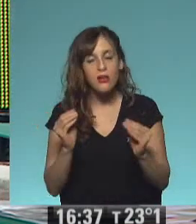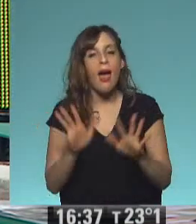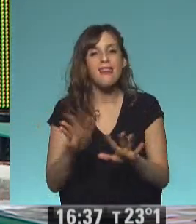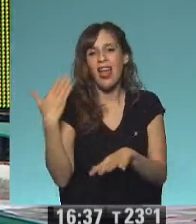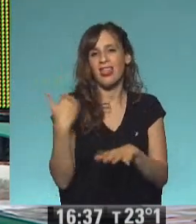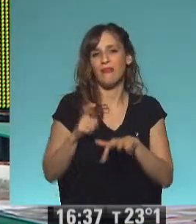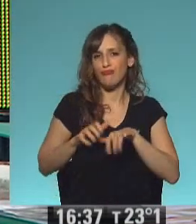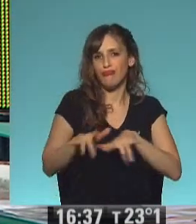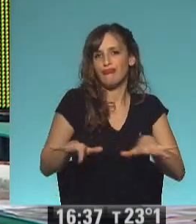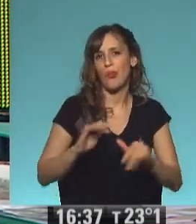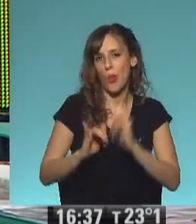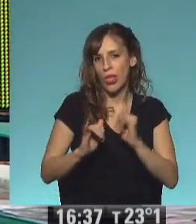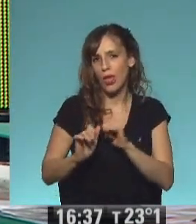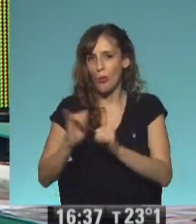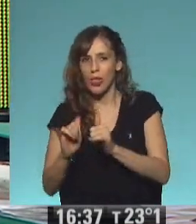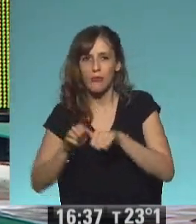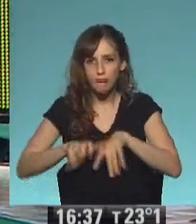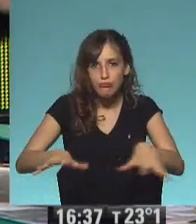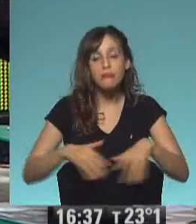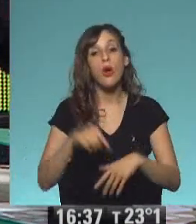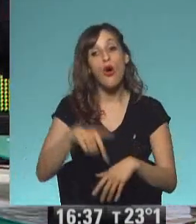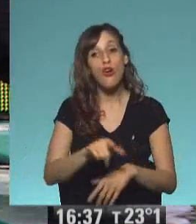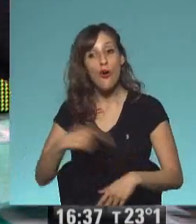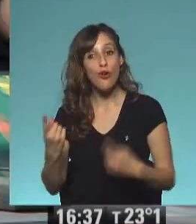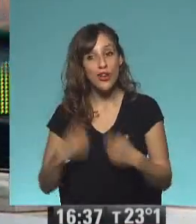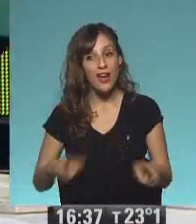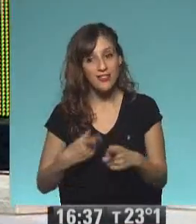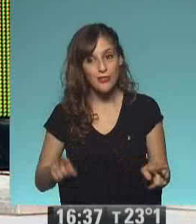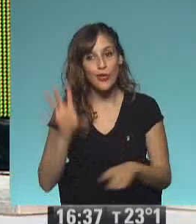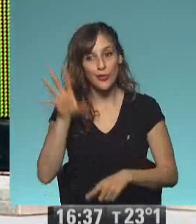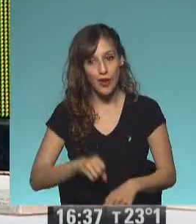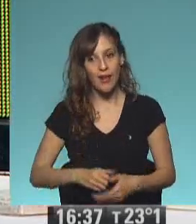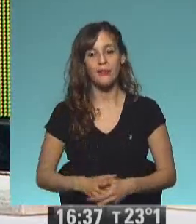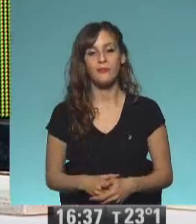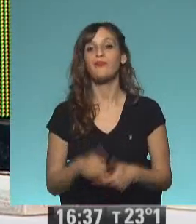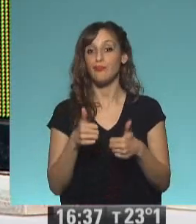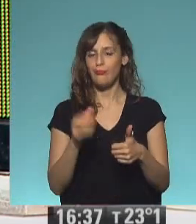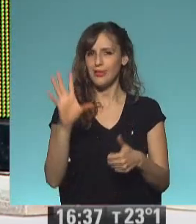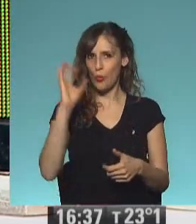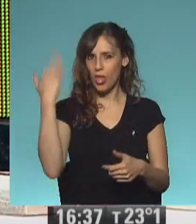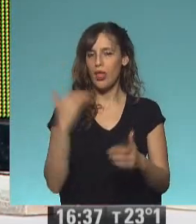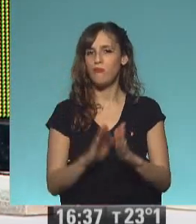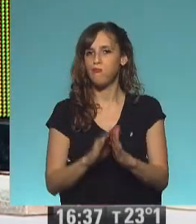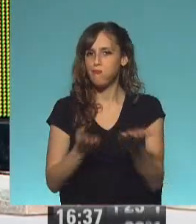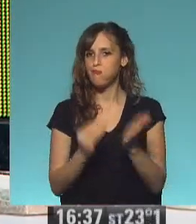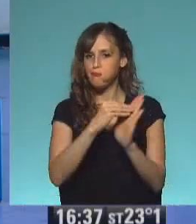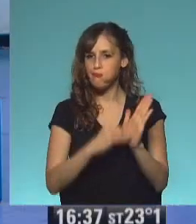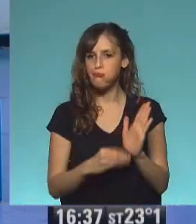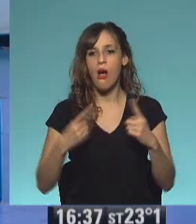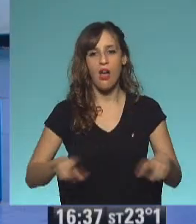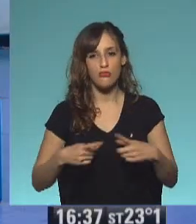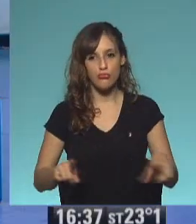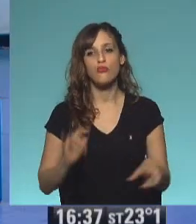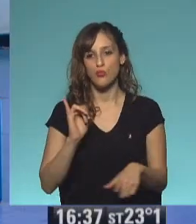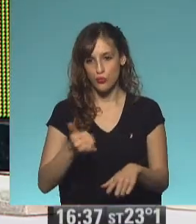y hoy les traje otra canción acá en el cancionero y bien guardado tenemos presentándolo a tu colección seña